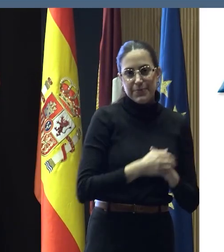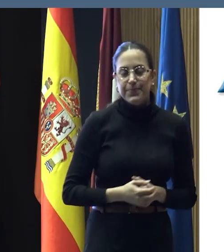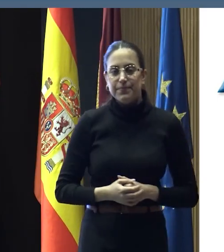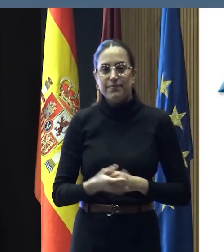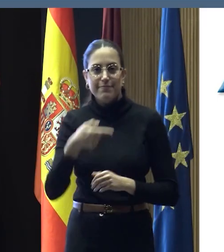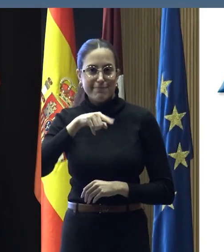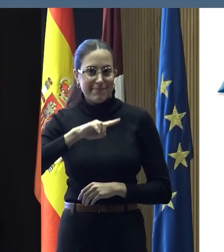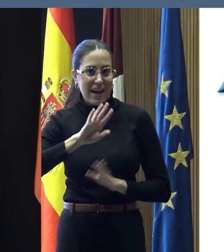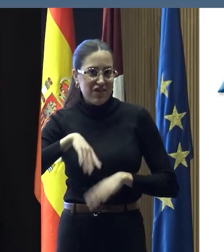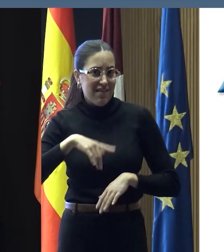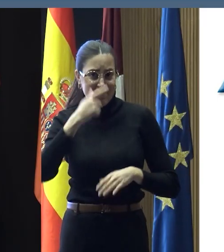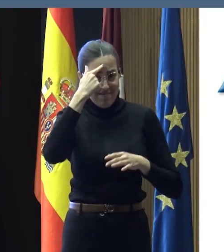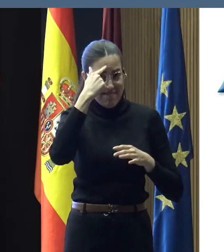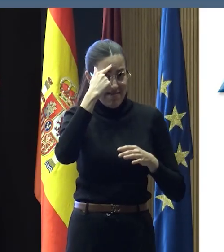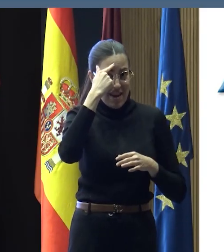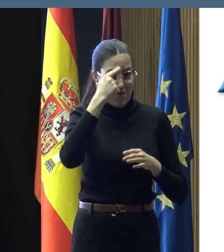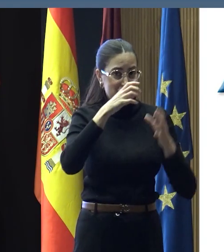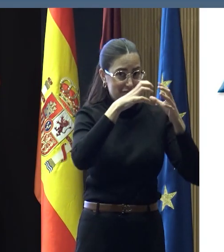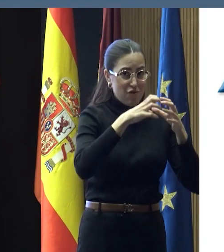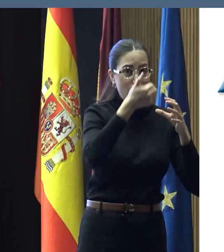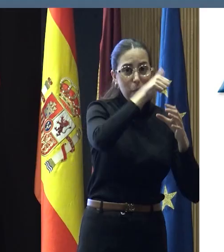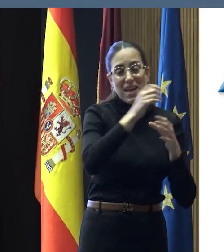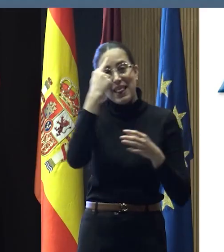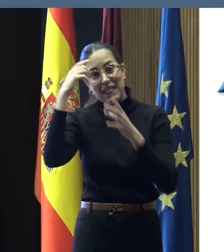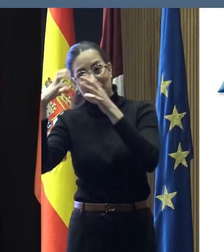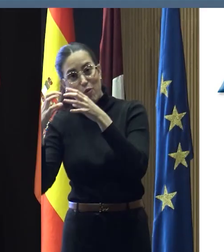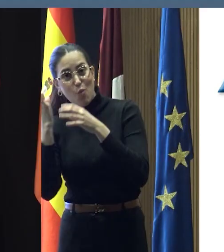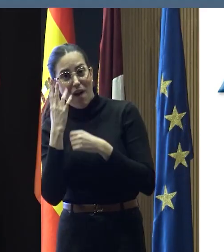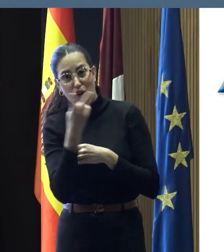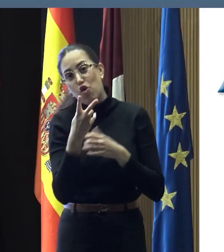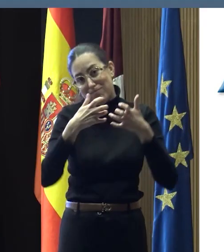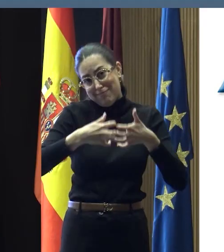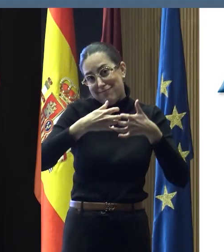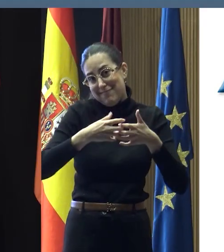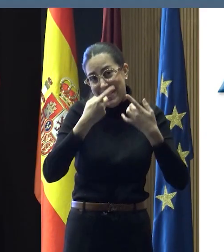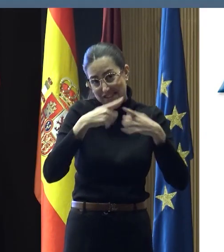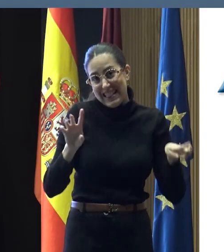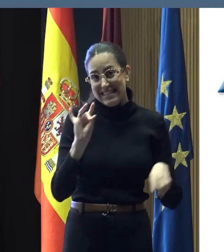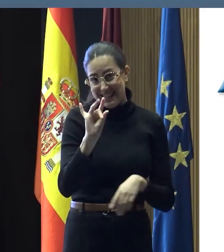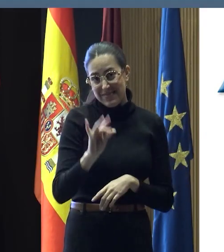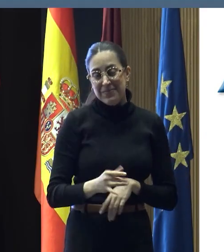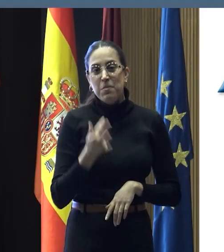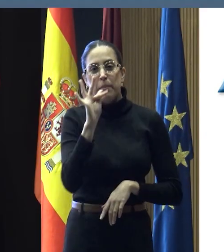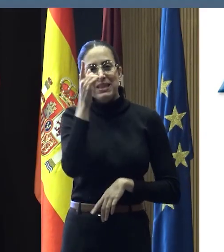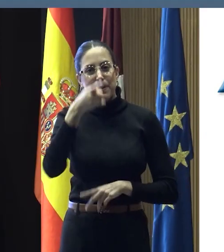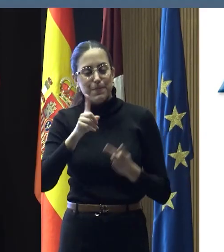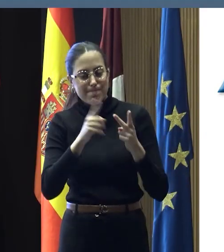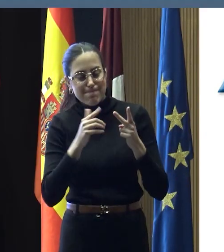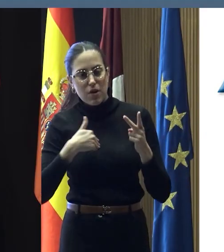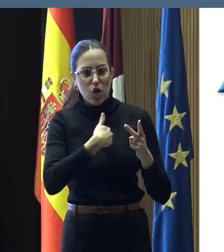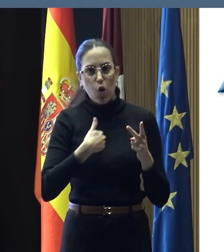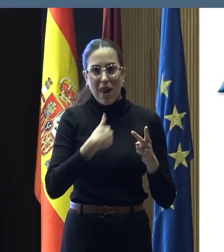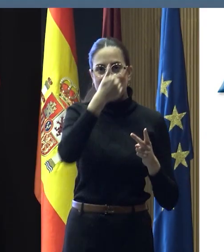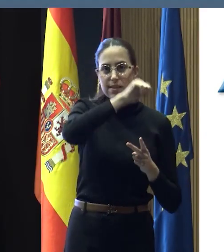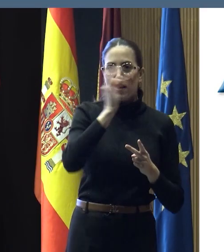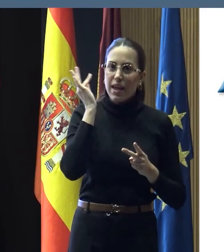Sí, tiene que funcionará diferente. Los roles de género, donde